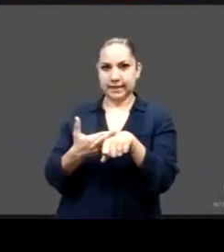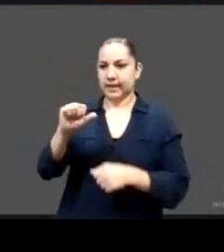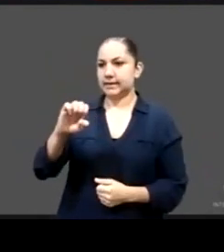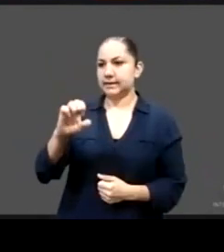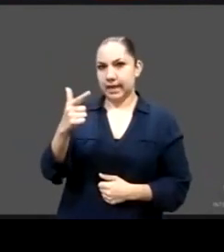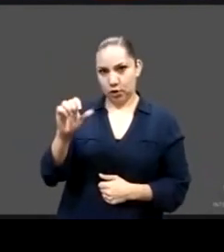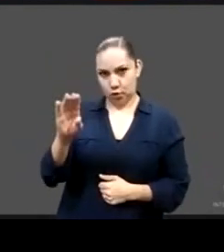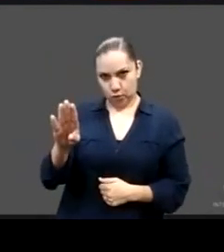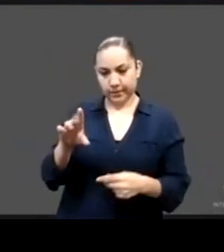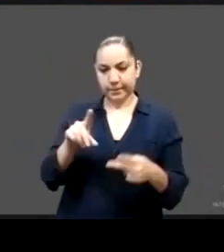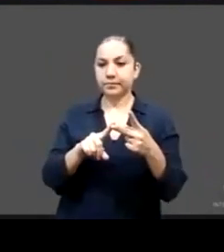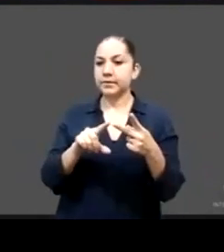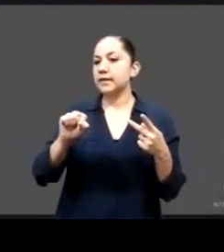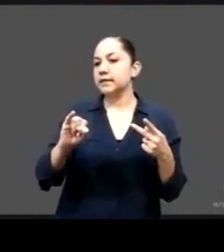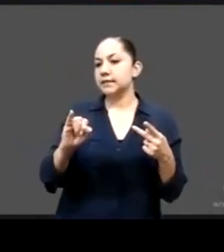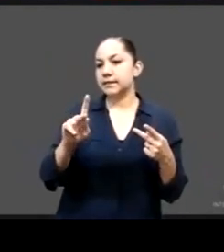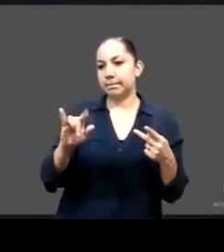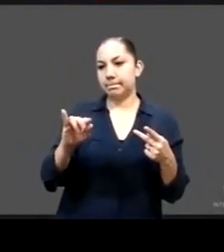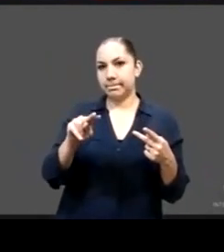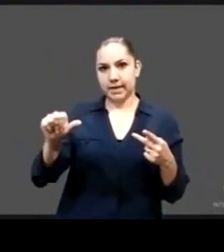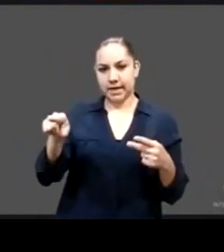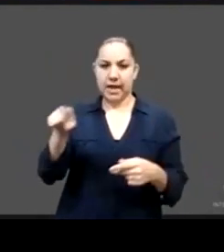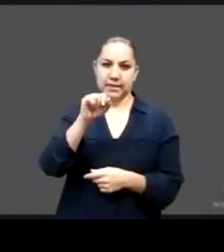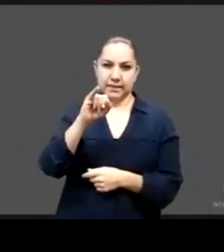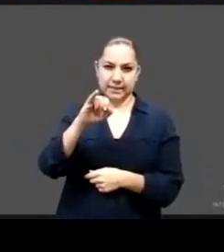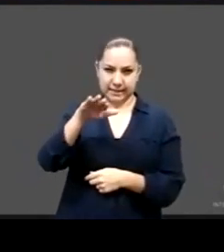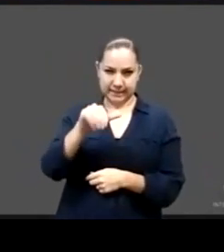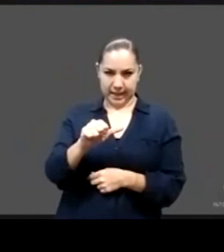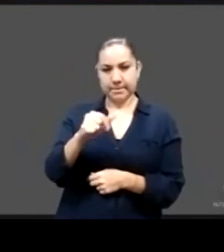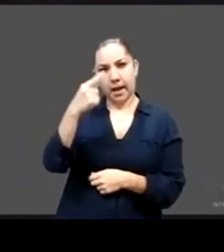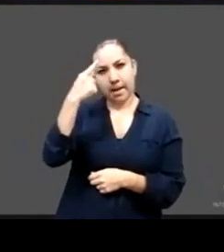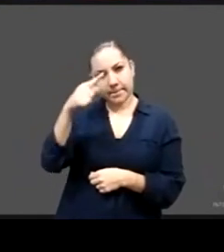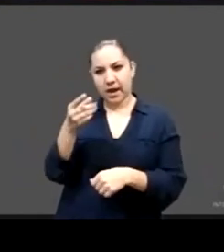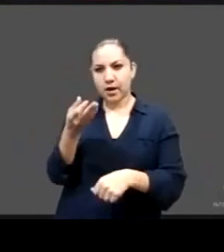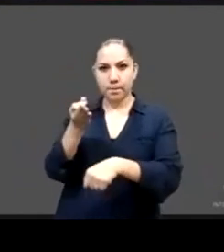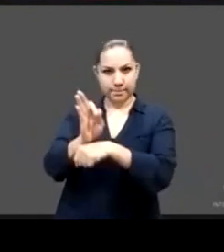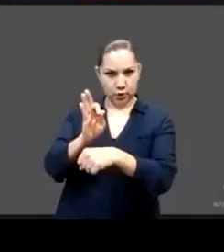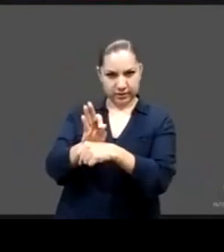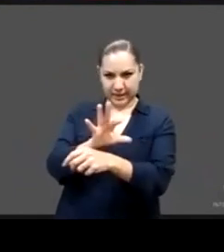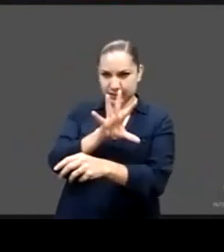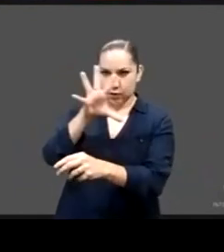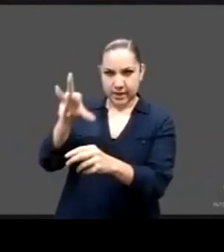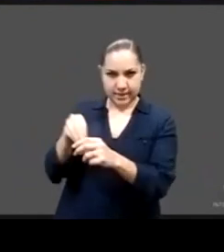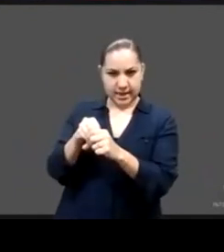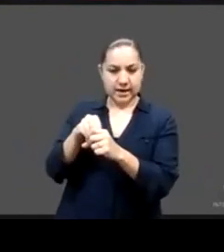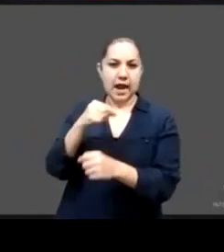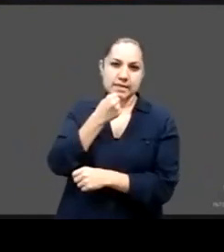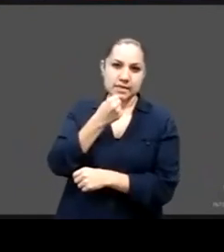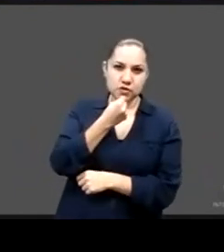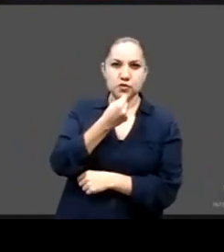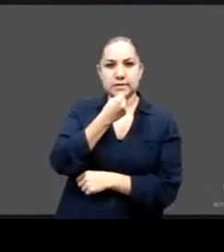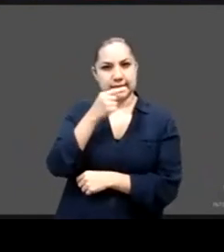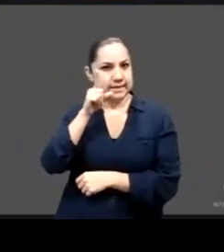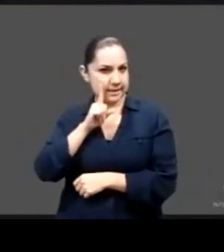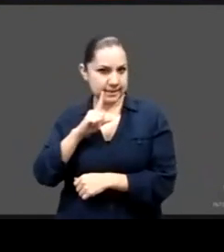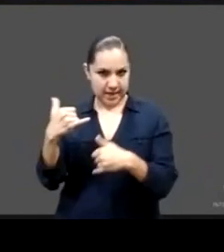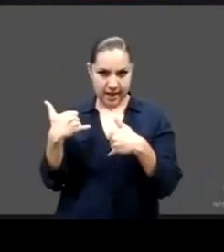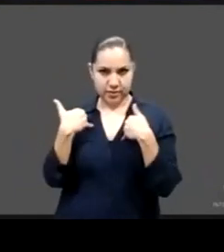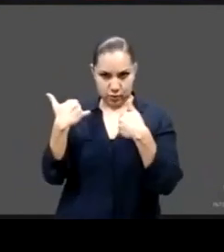CIPINA, que es el Sistema Nacional de Protección Integral de Niñas, Niños y Adolescentes,